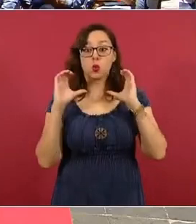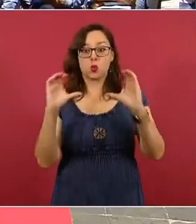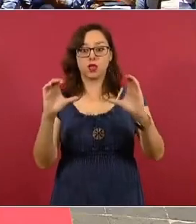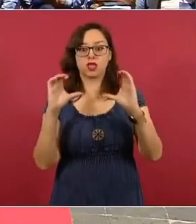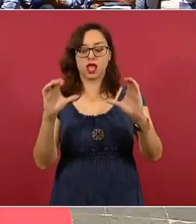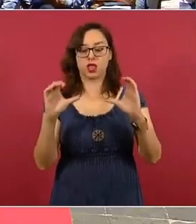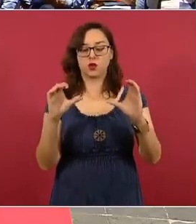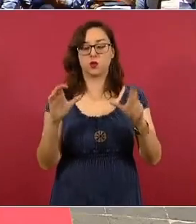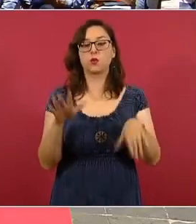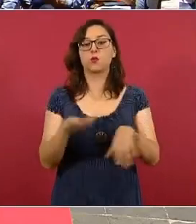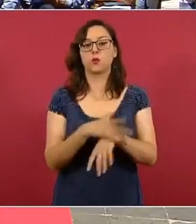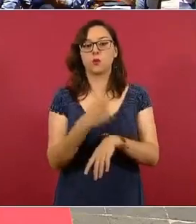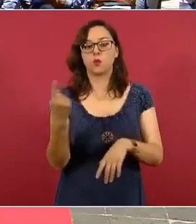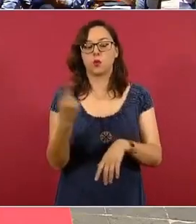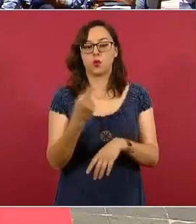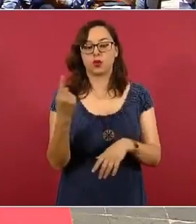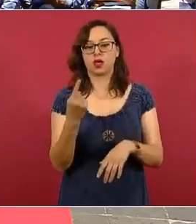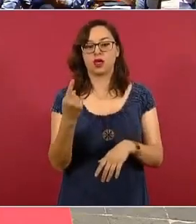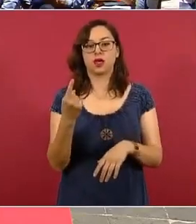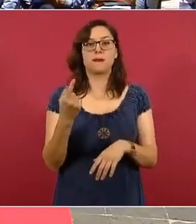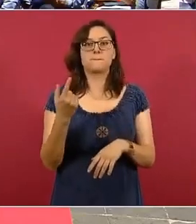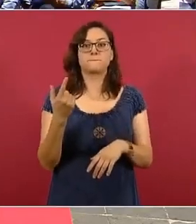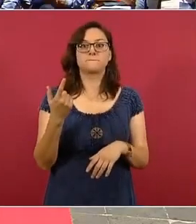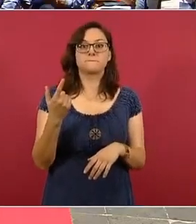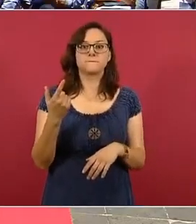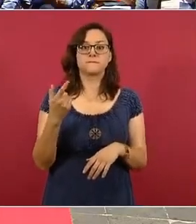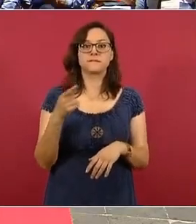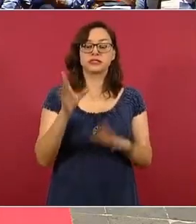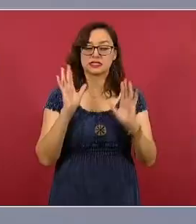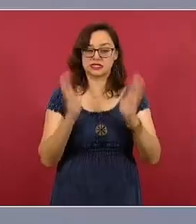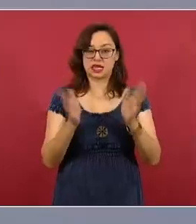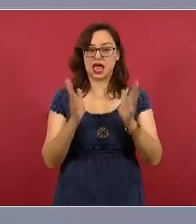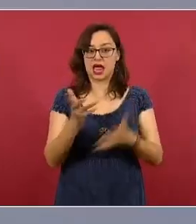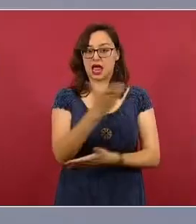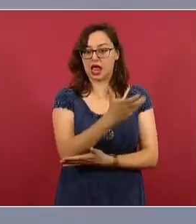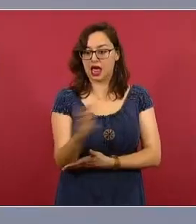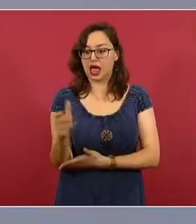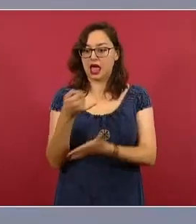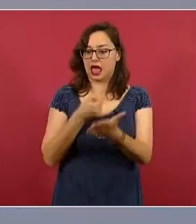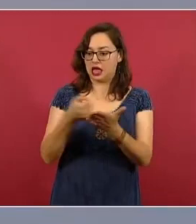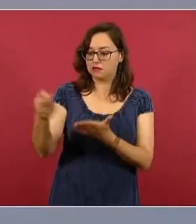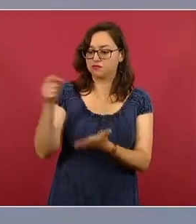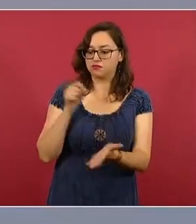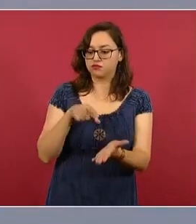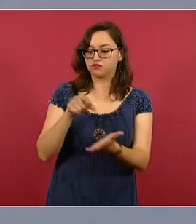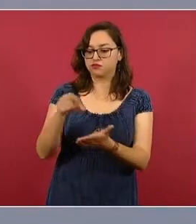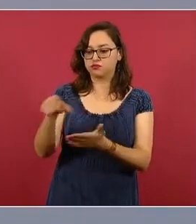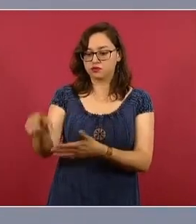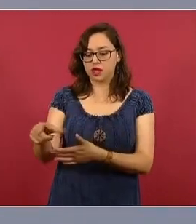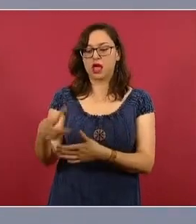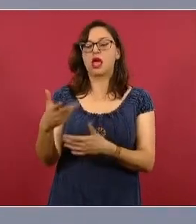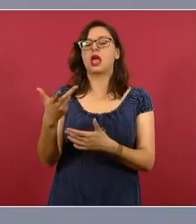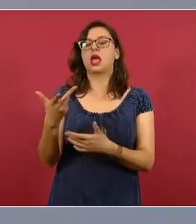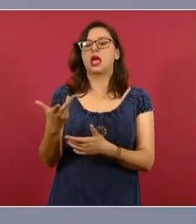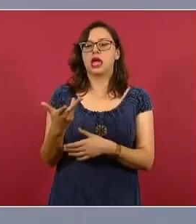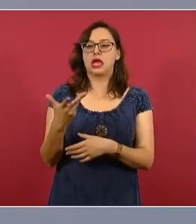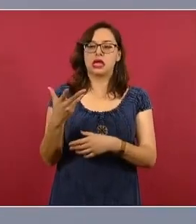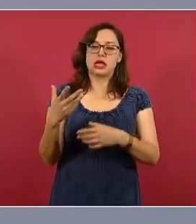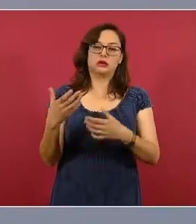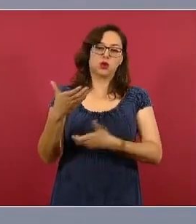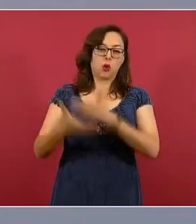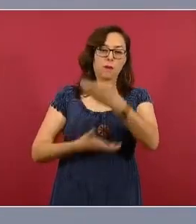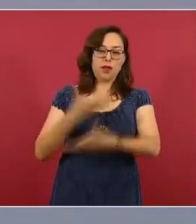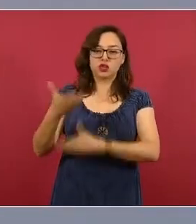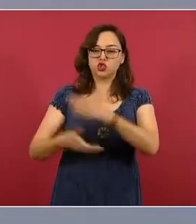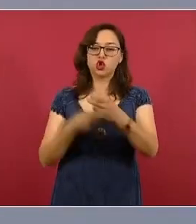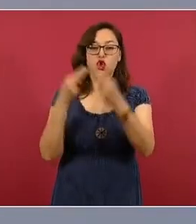un acuerdo con productores y con comerciantes, las grandes cadenas